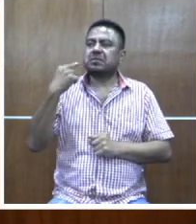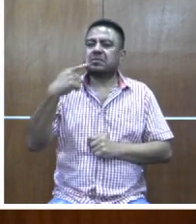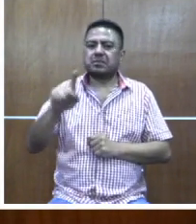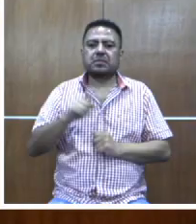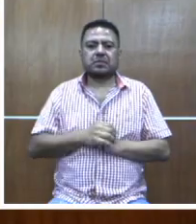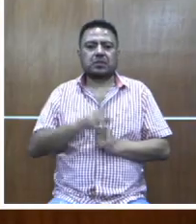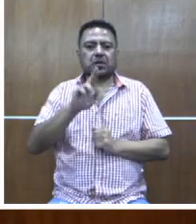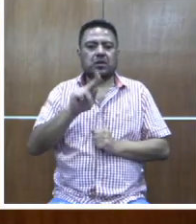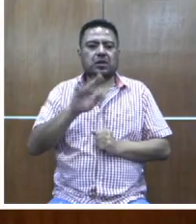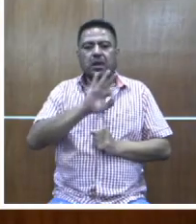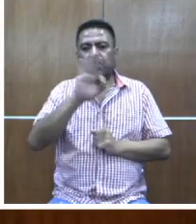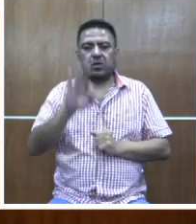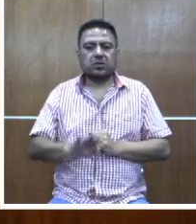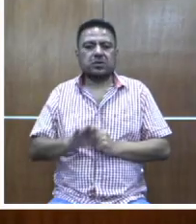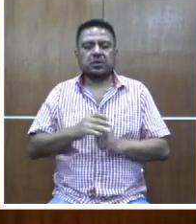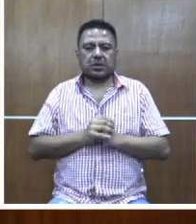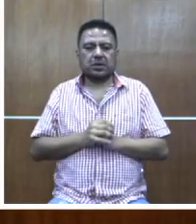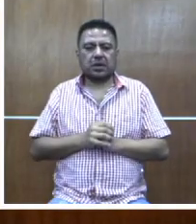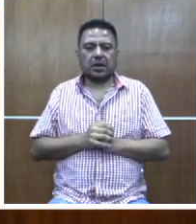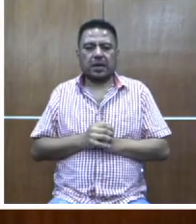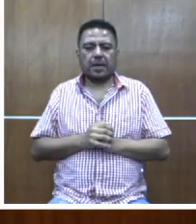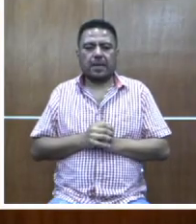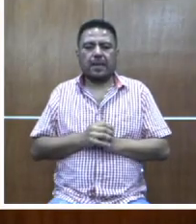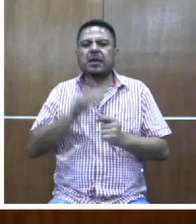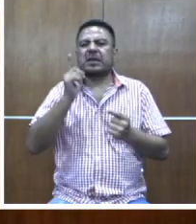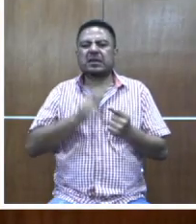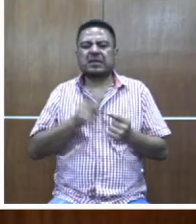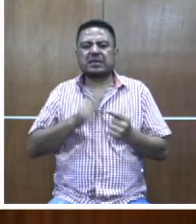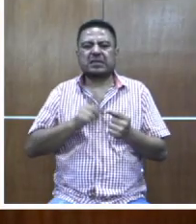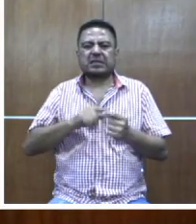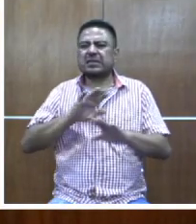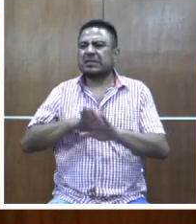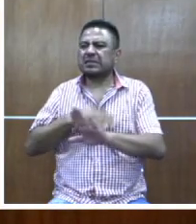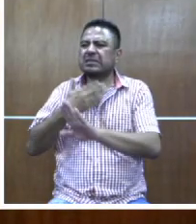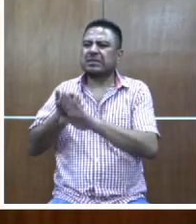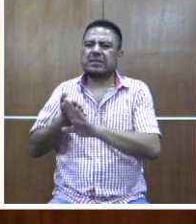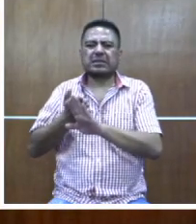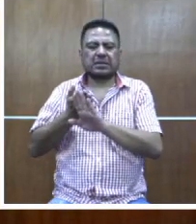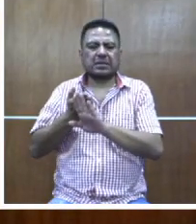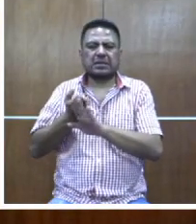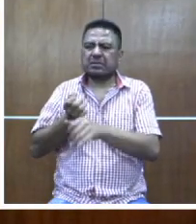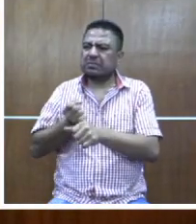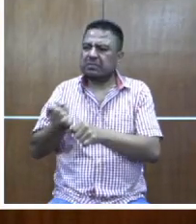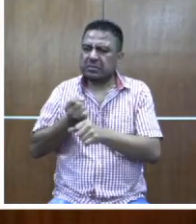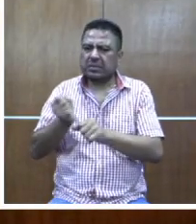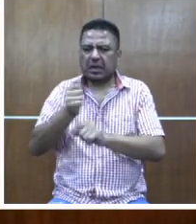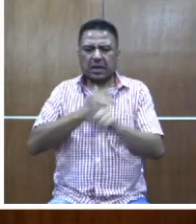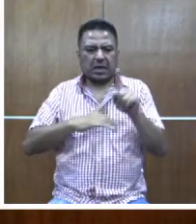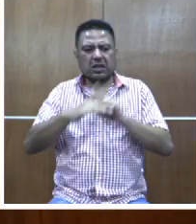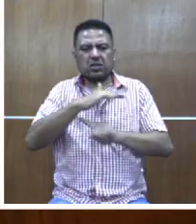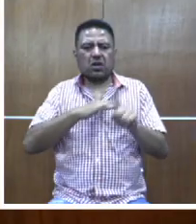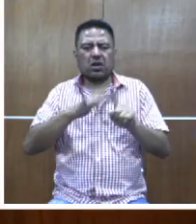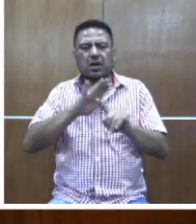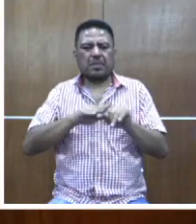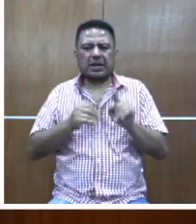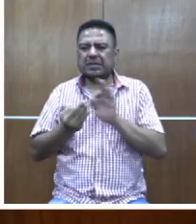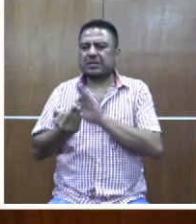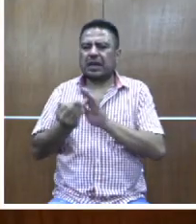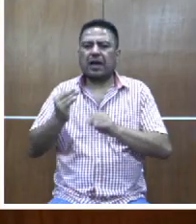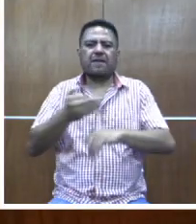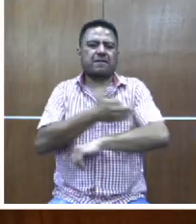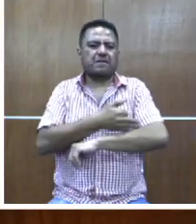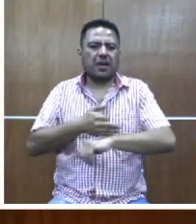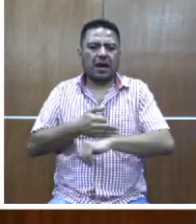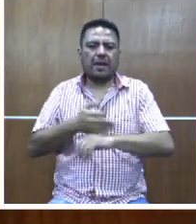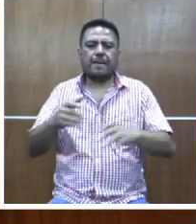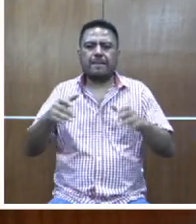y el 80% de los casos quienes agreden permanecen al entorno cercano, como